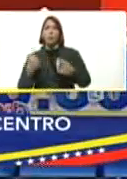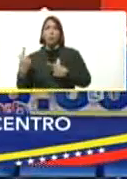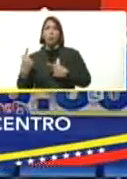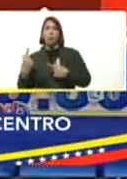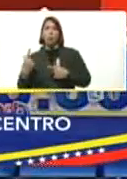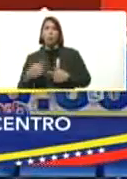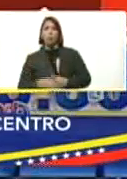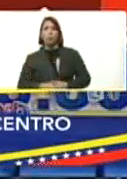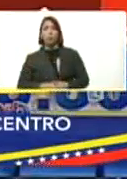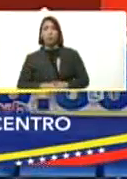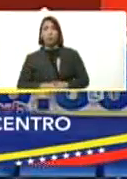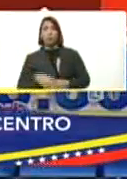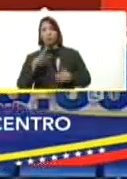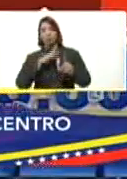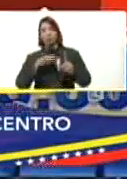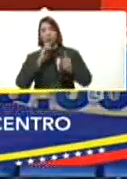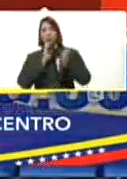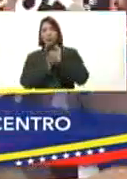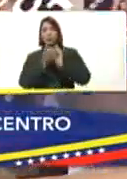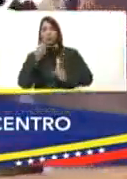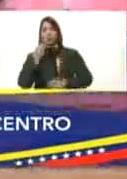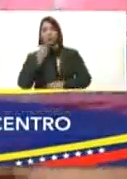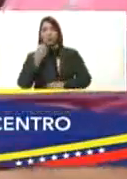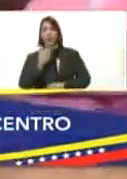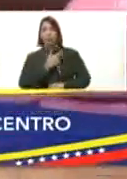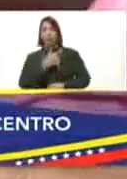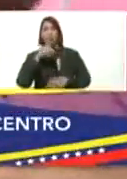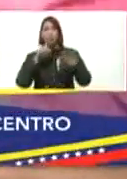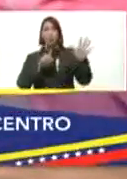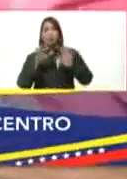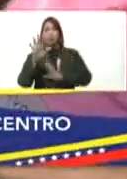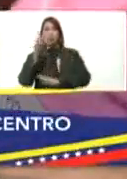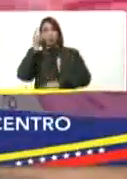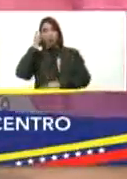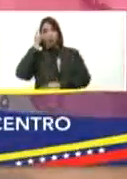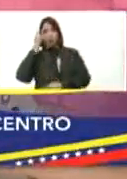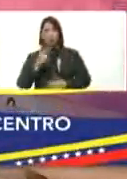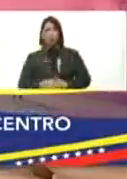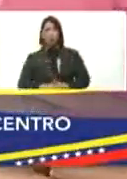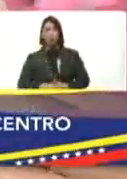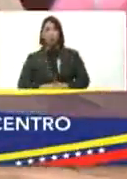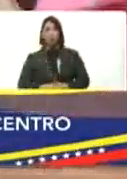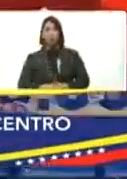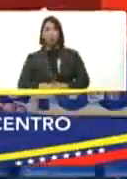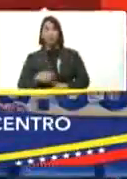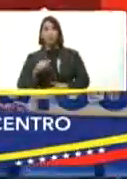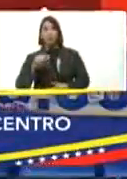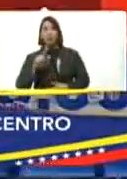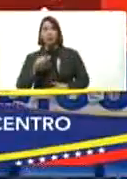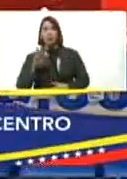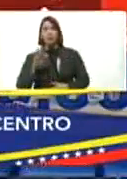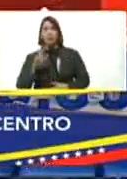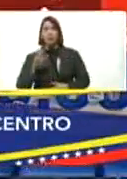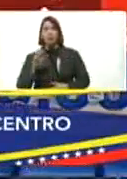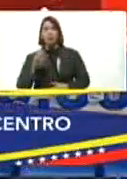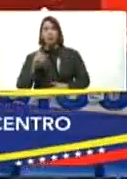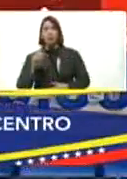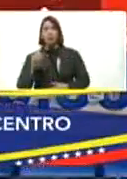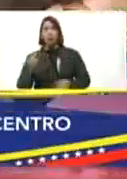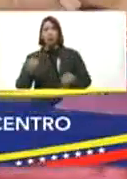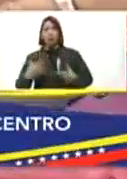trama geopolítica en 365 días. Alfredo Serrano Mancilla me envía este